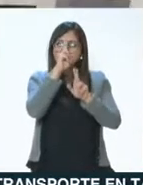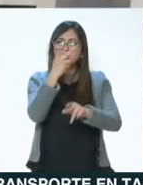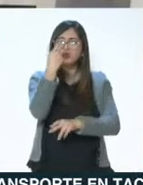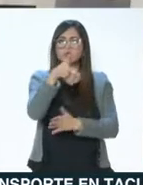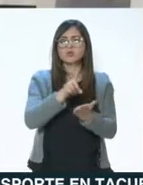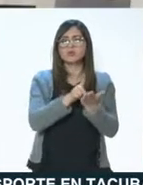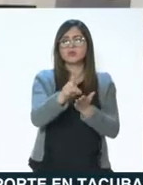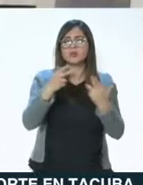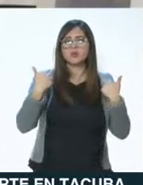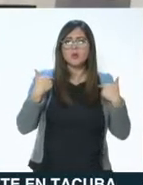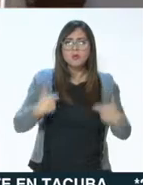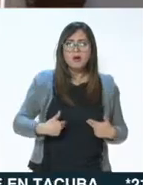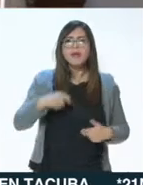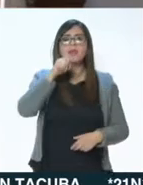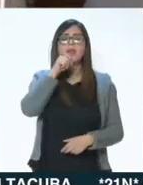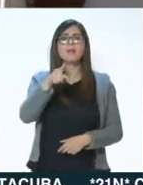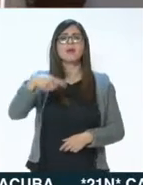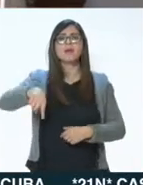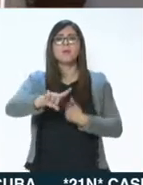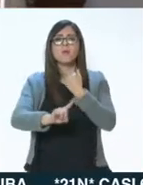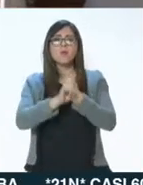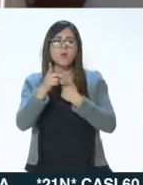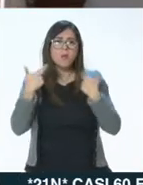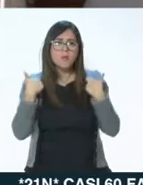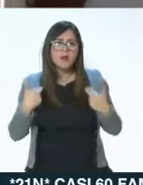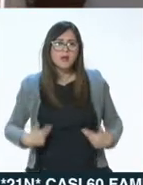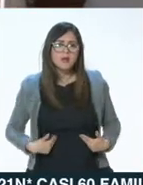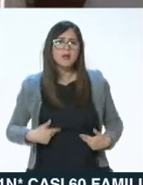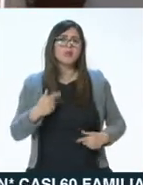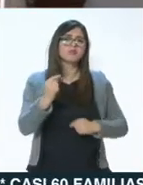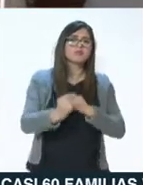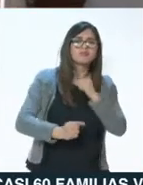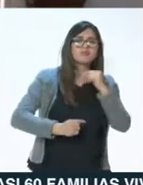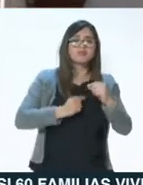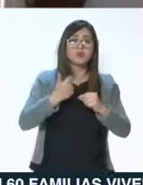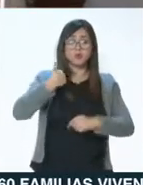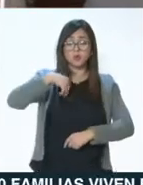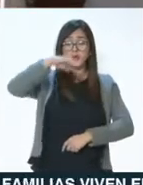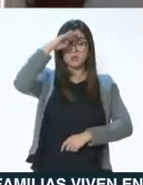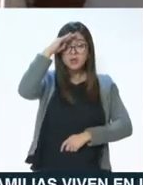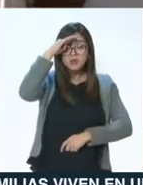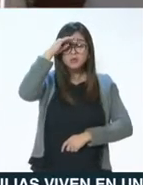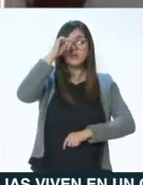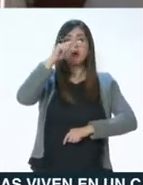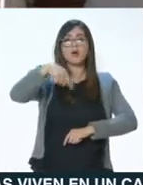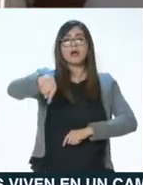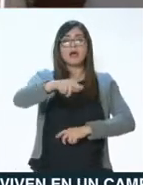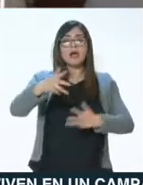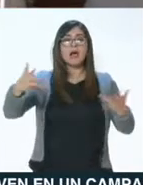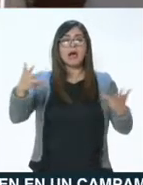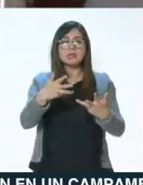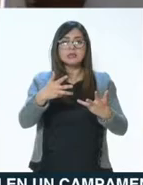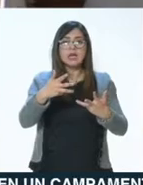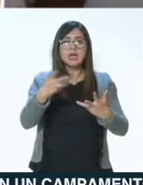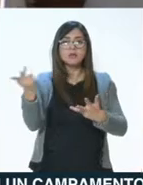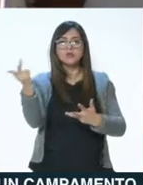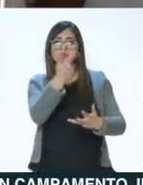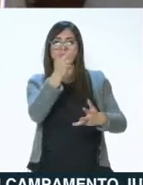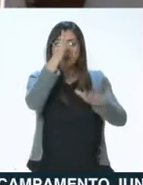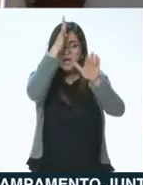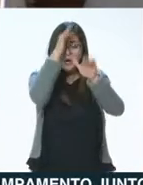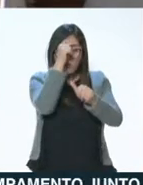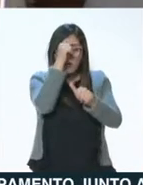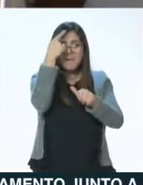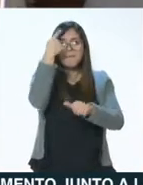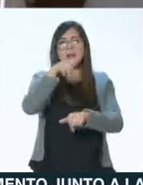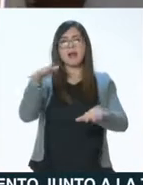humanitaria, la democratización. Entonces, creo que la coyuntura es propicia para que se dé este movimiento. Claro, la presencia